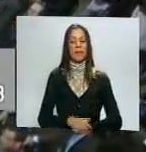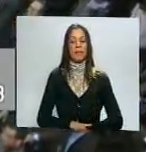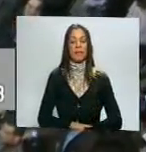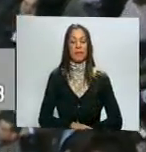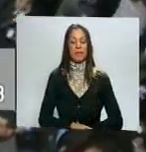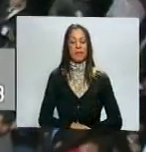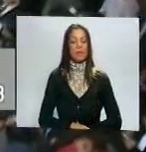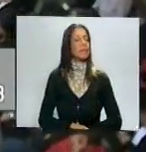y como si fuera poco,